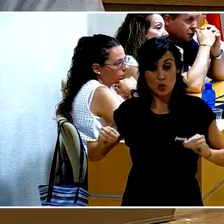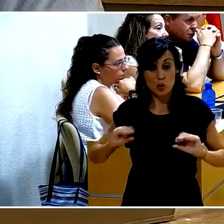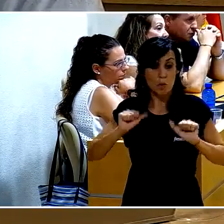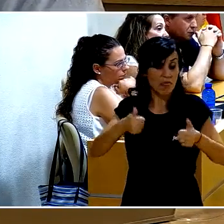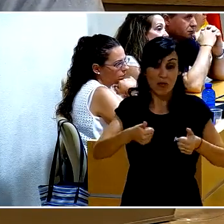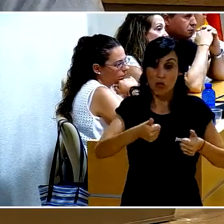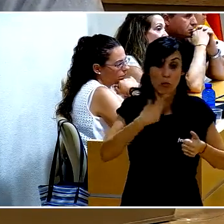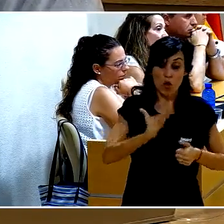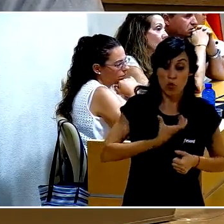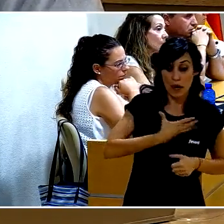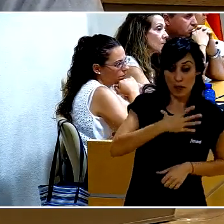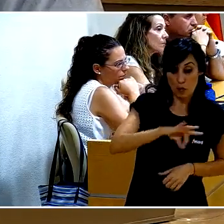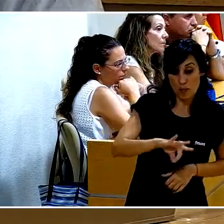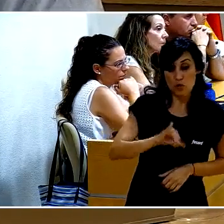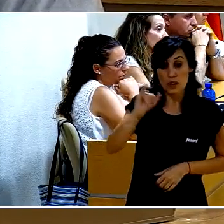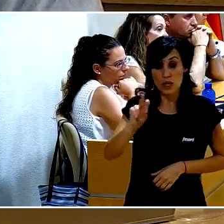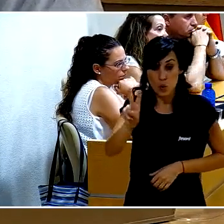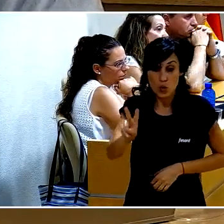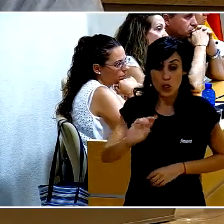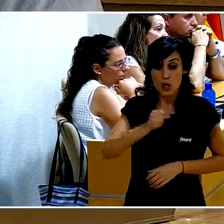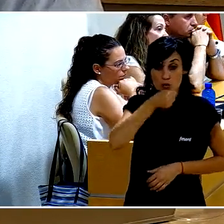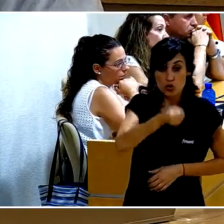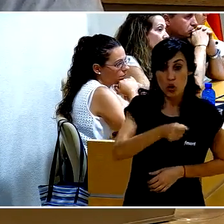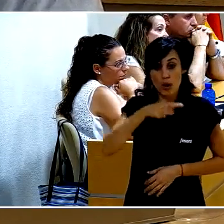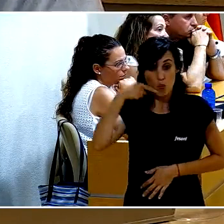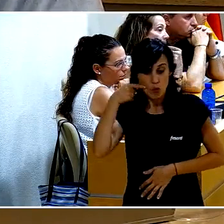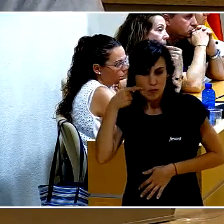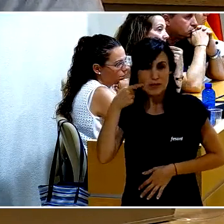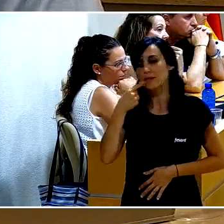los concejales de Podemos, de Esquerra Unida, del PSOE, de Compromís,